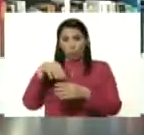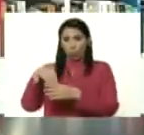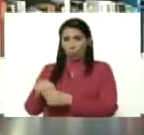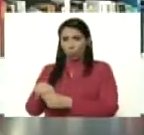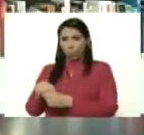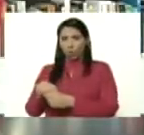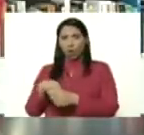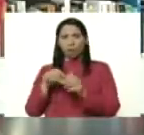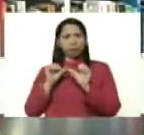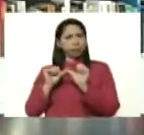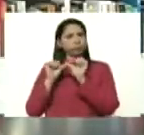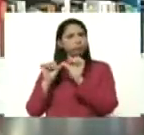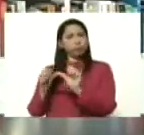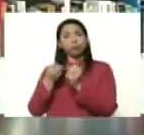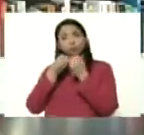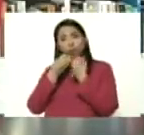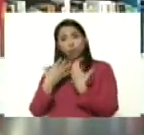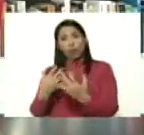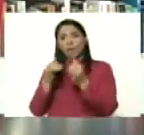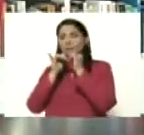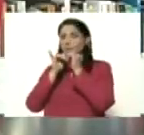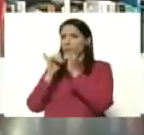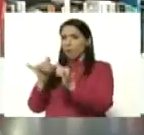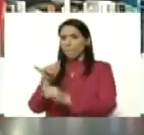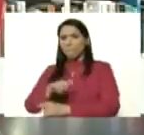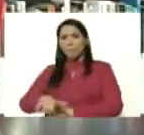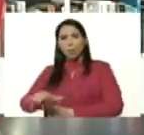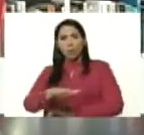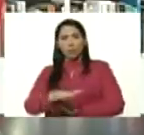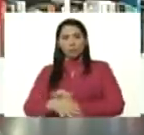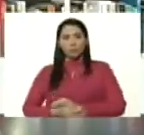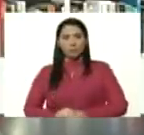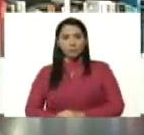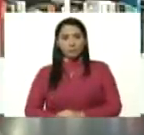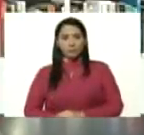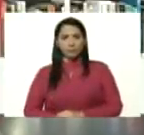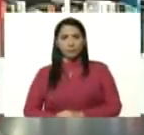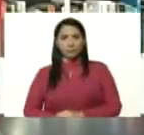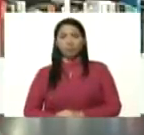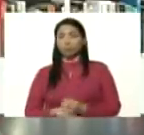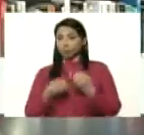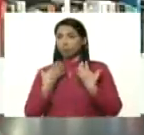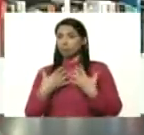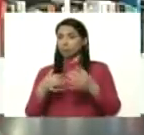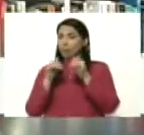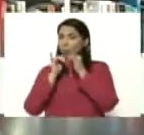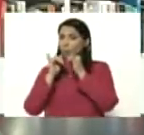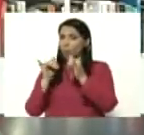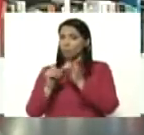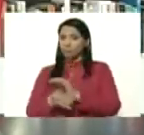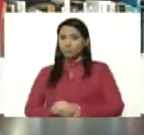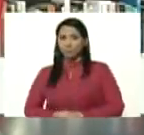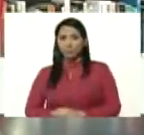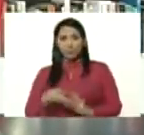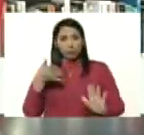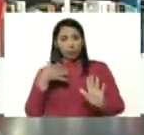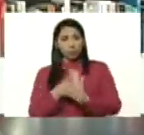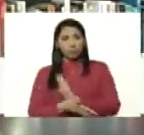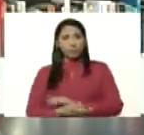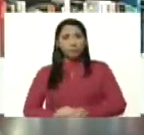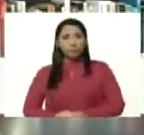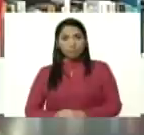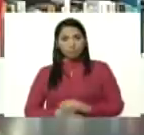sido mantener bien informado a toda la población. Bien informado sobre